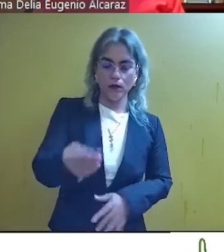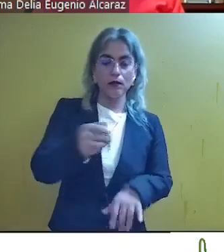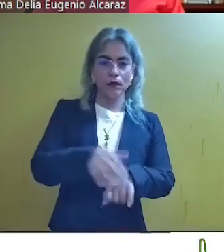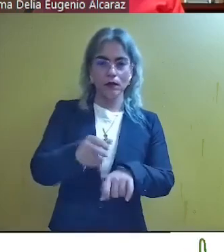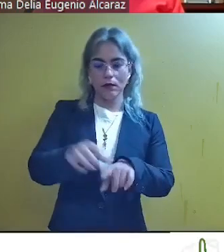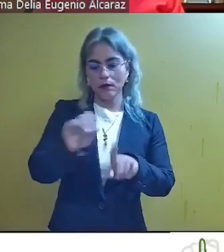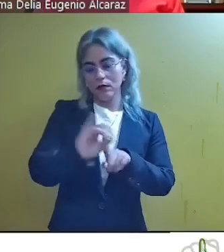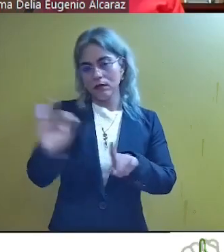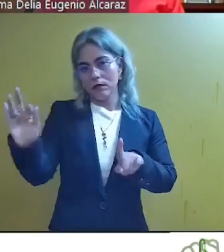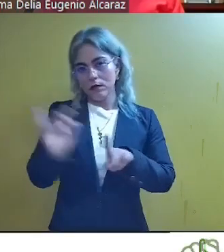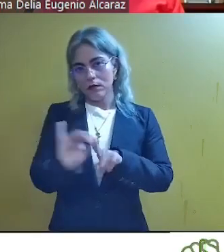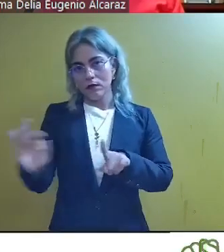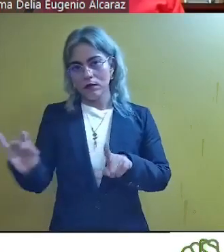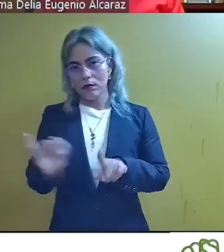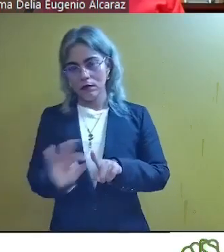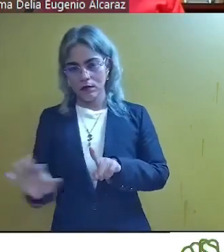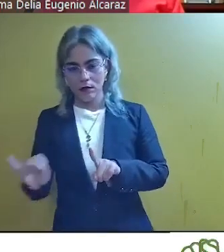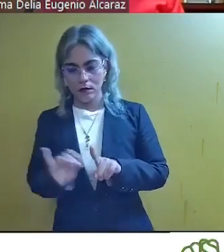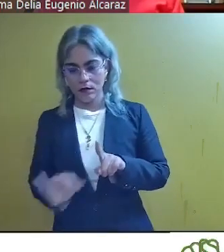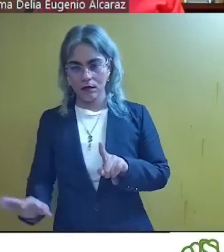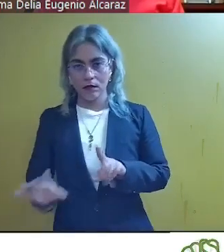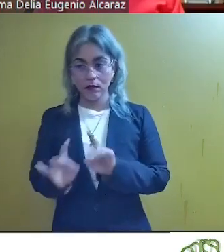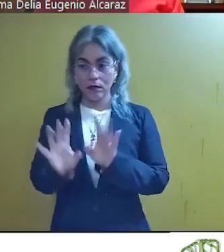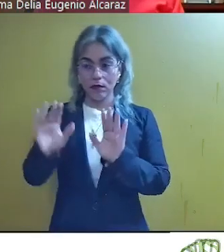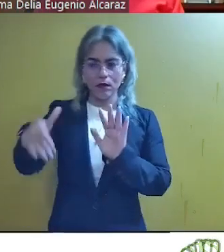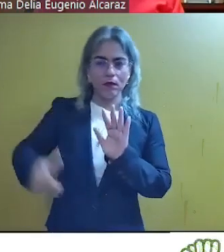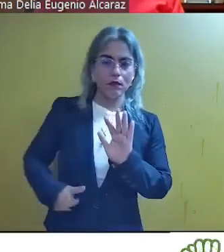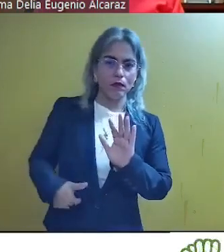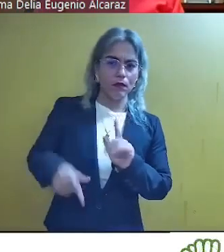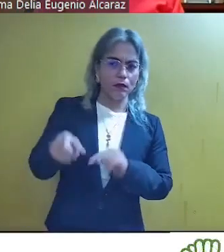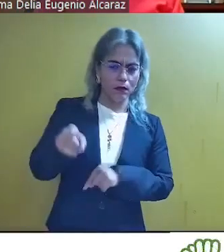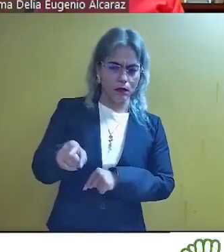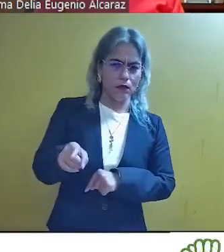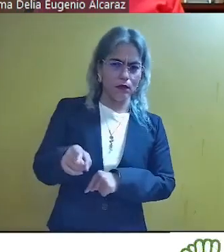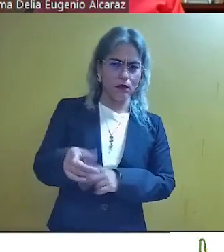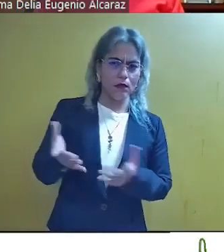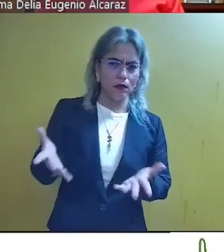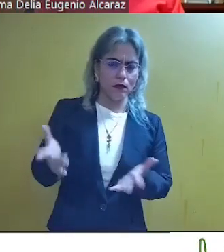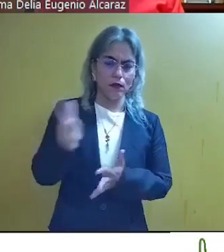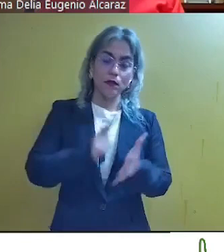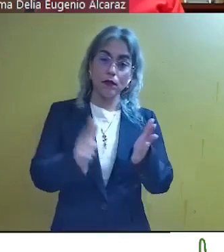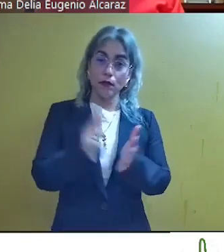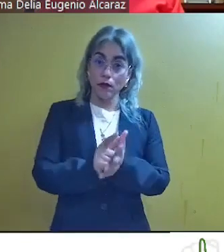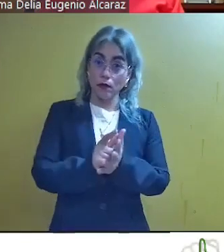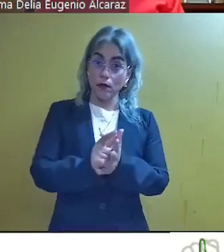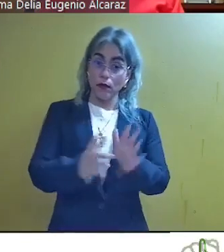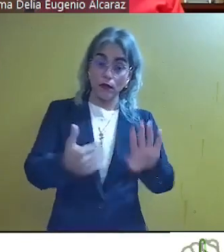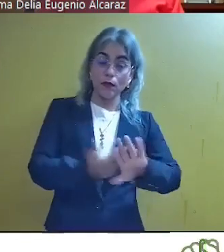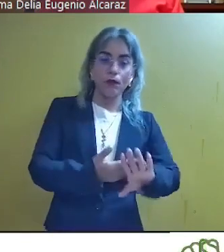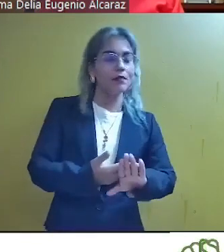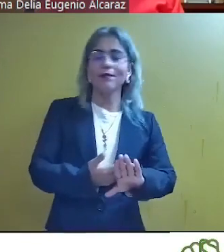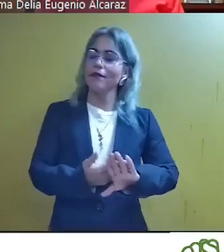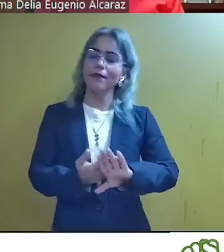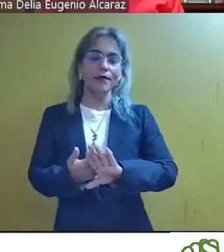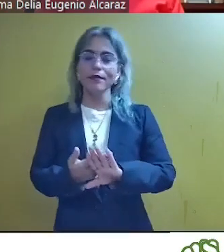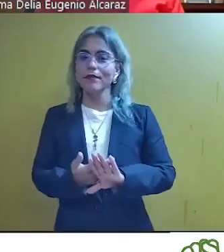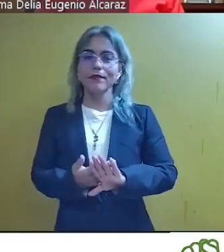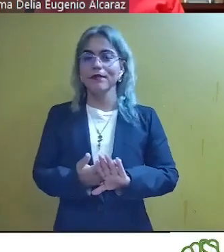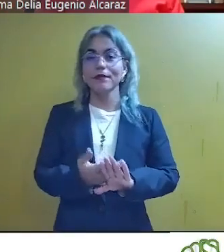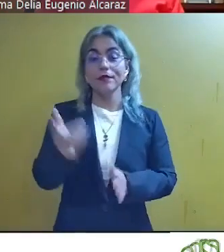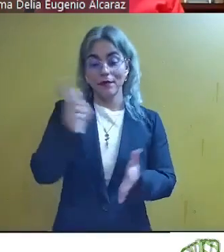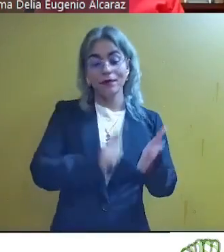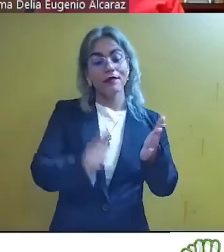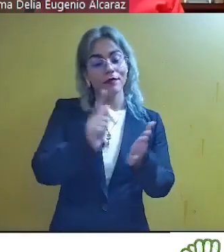224/2023 en el desahogo del incidente no vulnera ninguna disposición legal. Por el contrario, como ya se dijo, la ley prevé